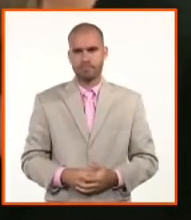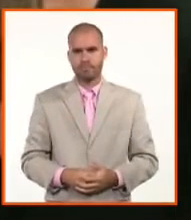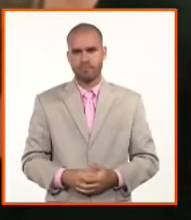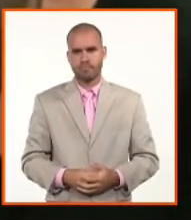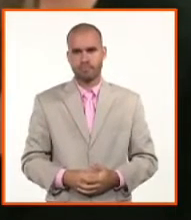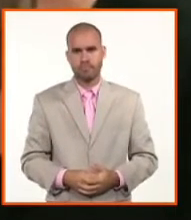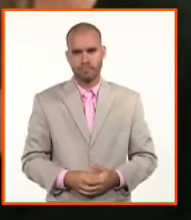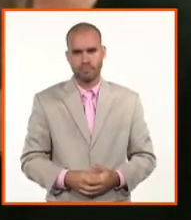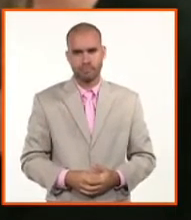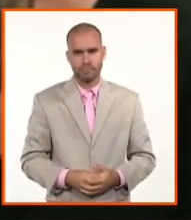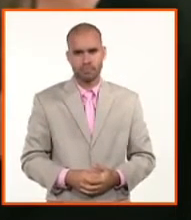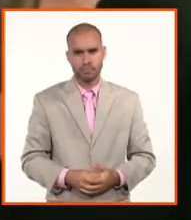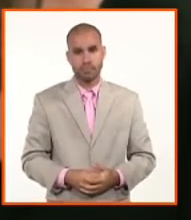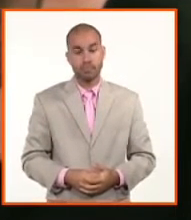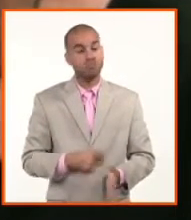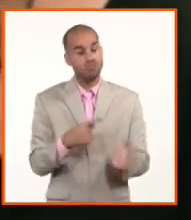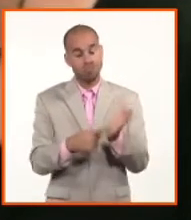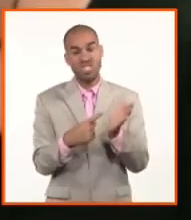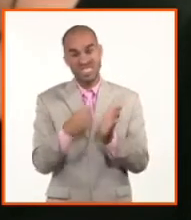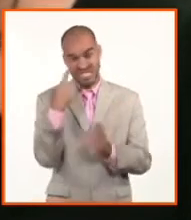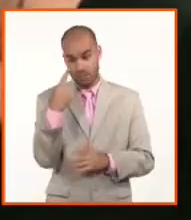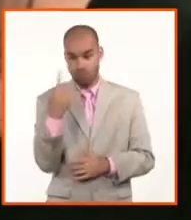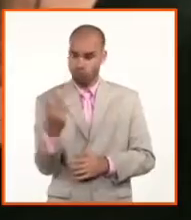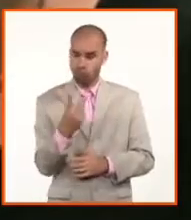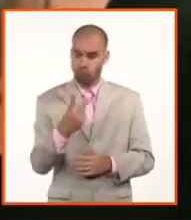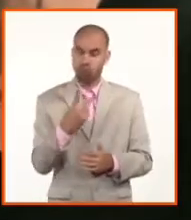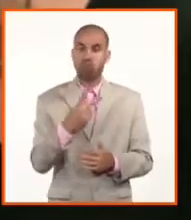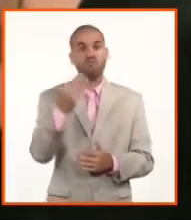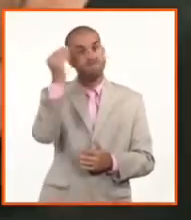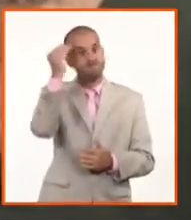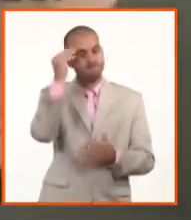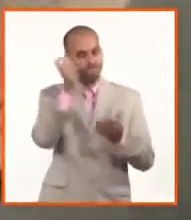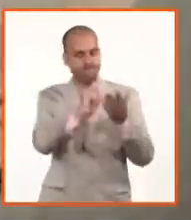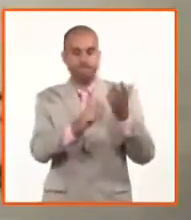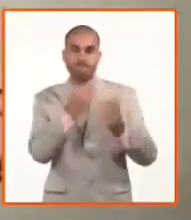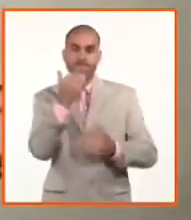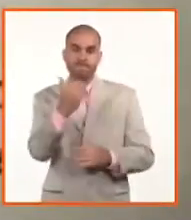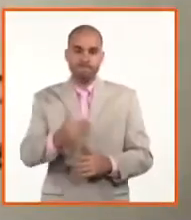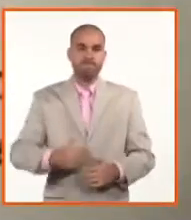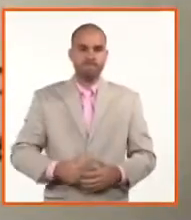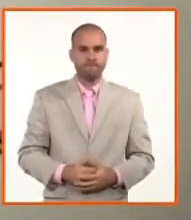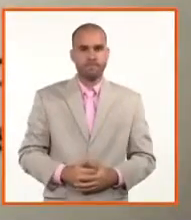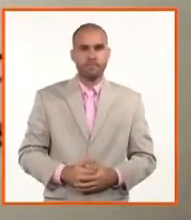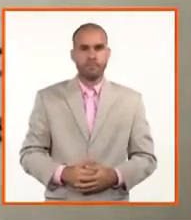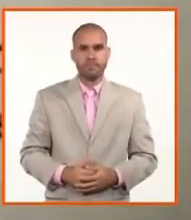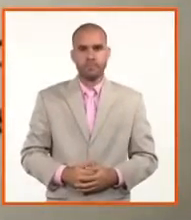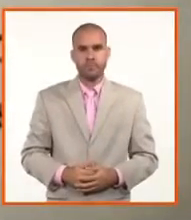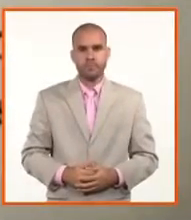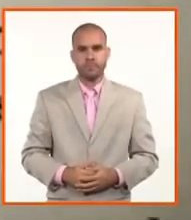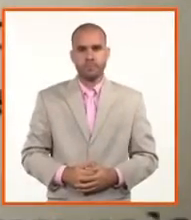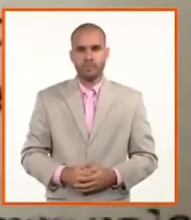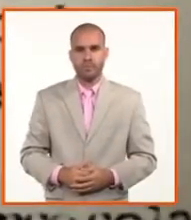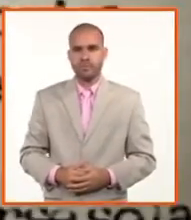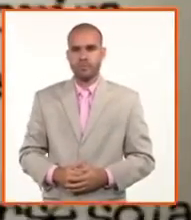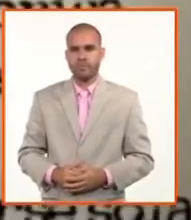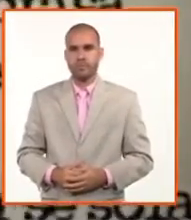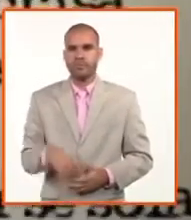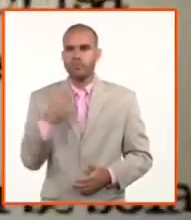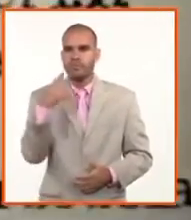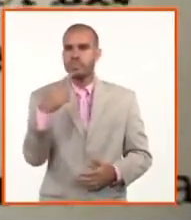evidencia de un talento literario, tanto uno como el otro. Cuando nervios nuevos piden